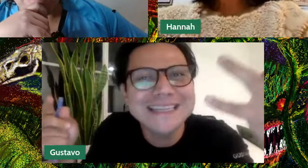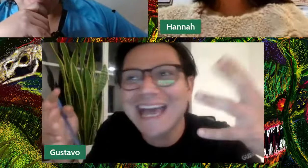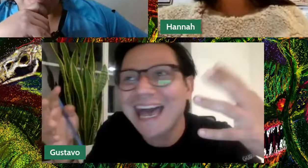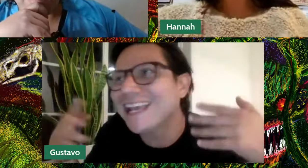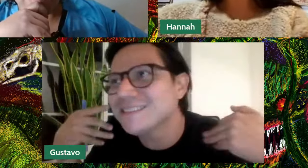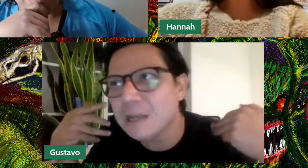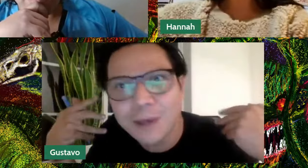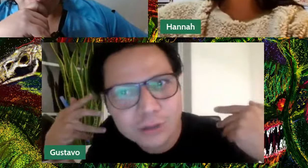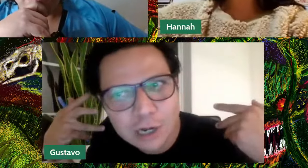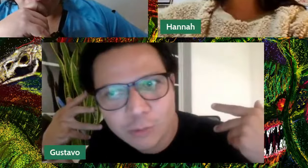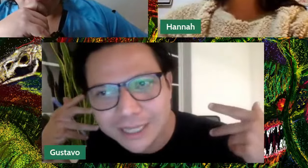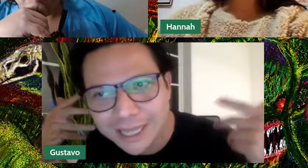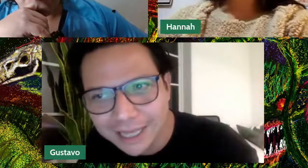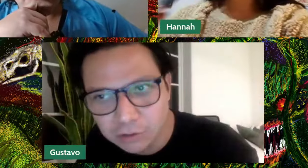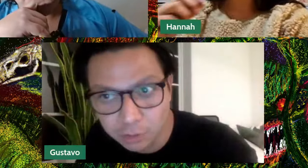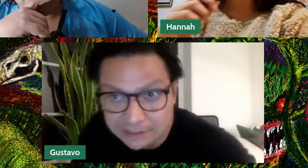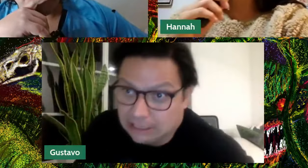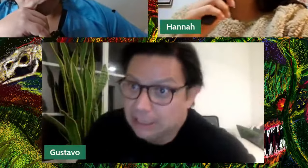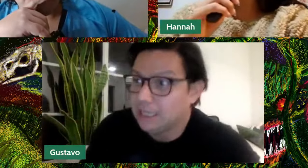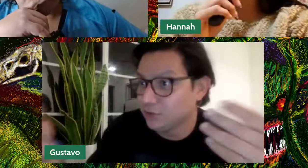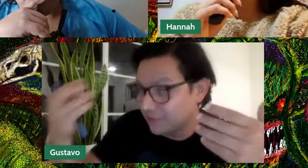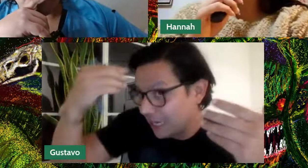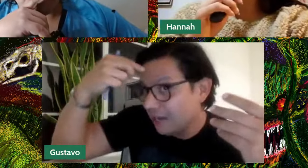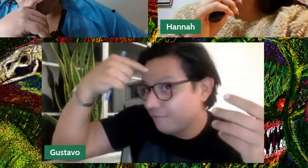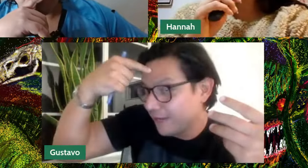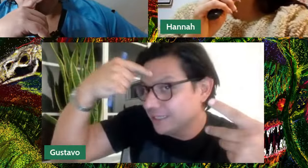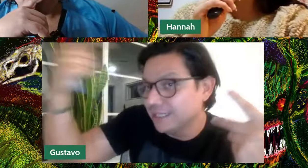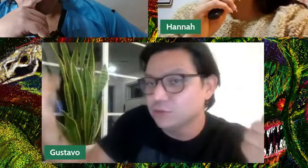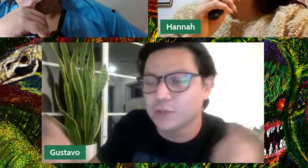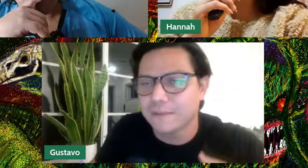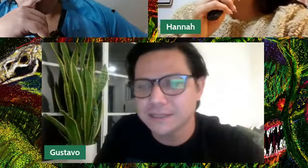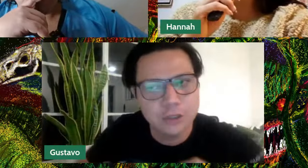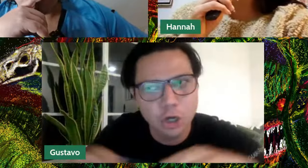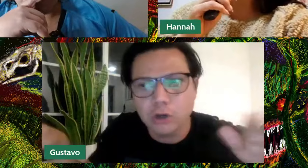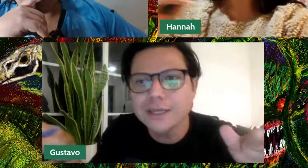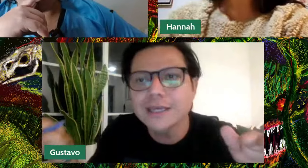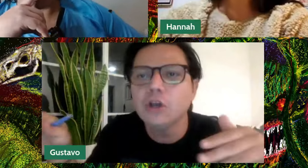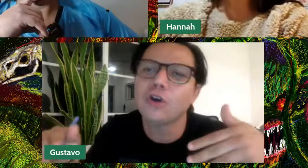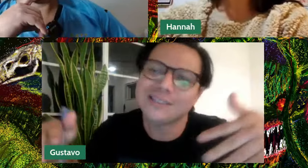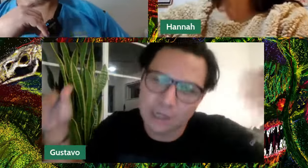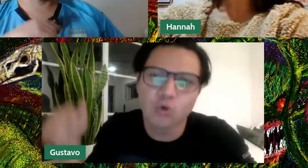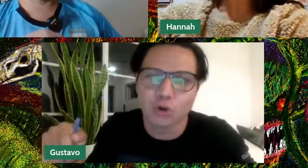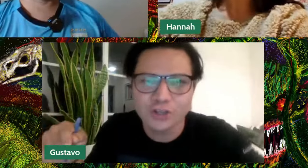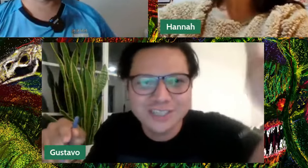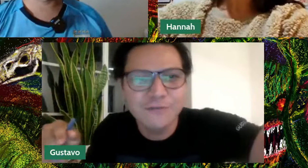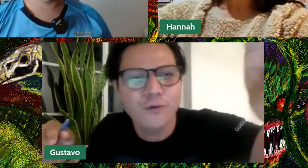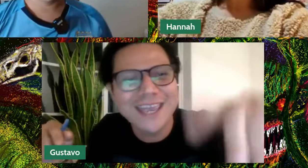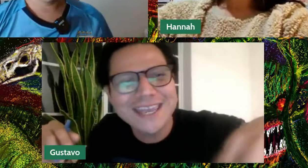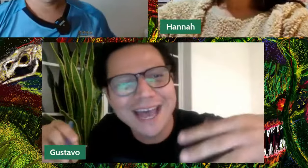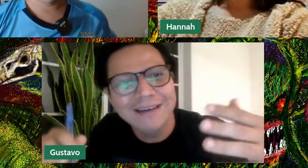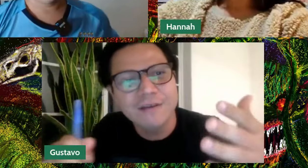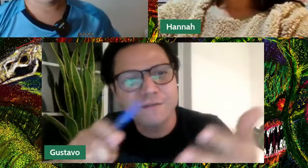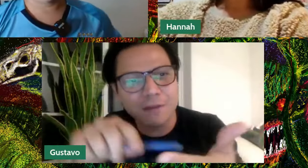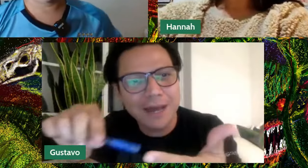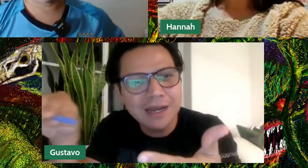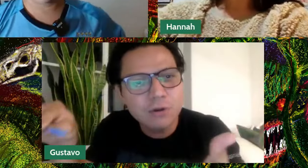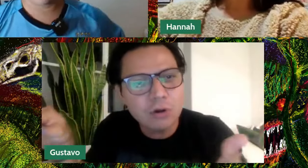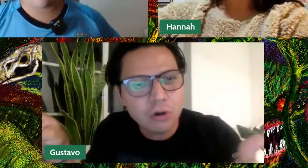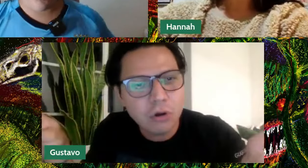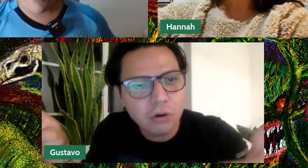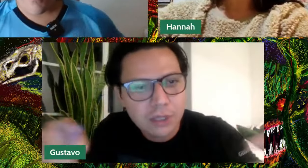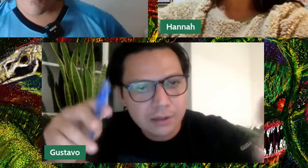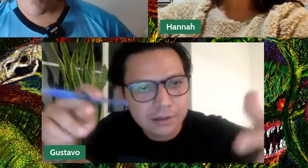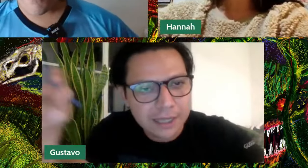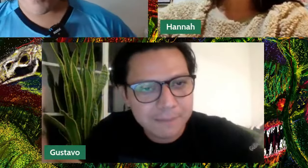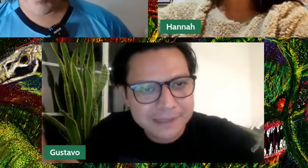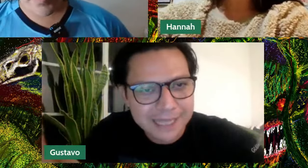por la mente al gran salvador de la humanidad, que uno pensaría que eso está en el frente de su cabeza. No, lo que se le ocurrió sí fue ir a firmar el libro